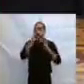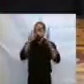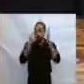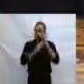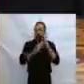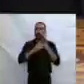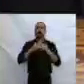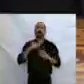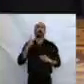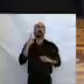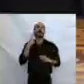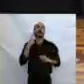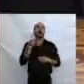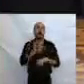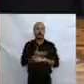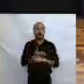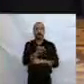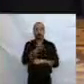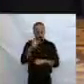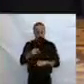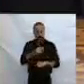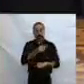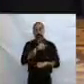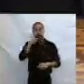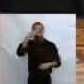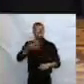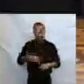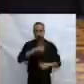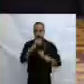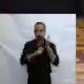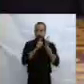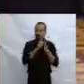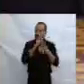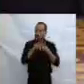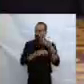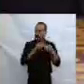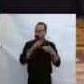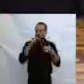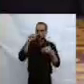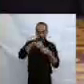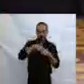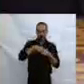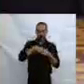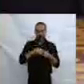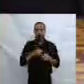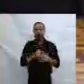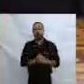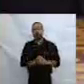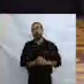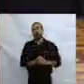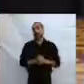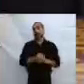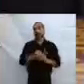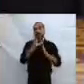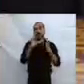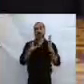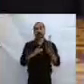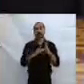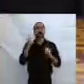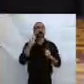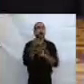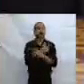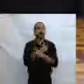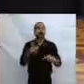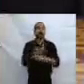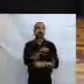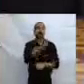Política de los Estados Unidos Mexicanos y las leyes que de ella emanen, la Constitución Política del Estado Libre y